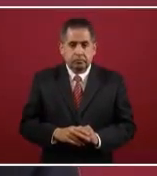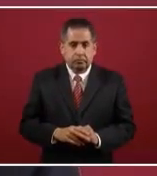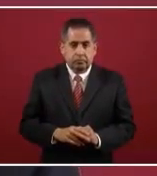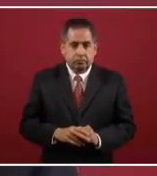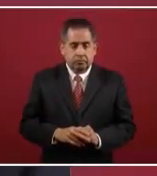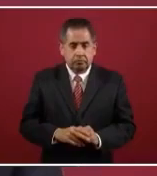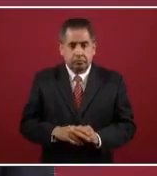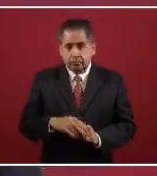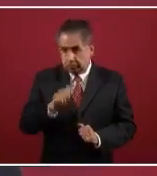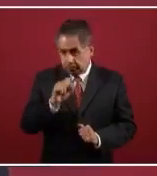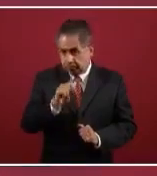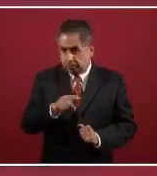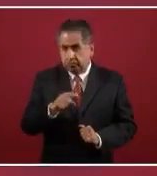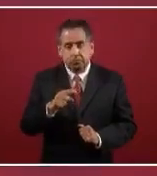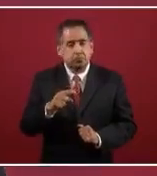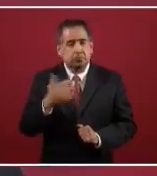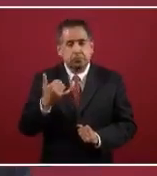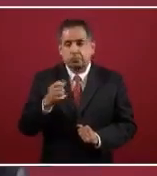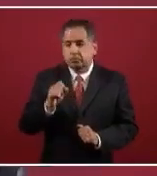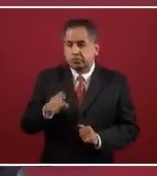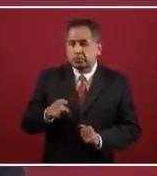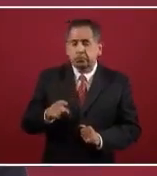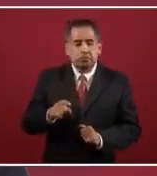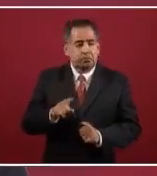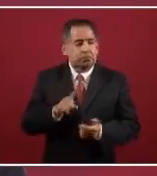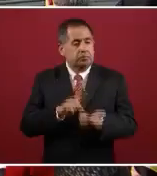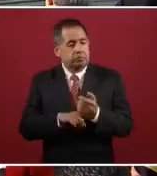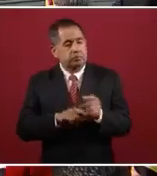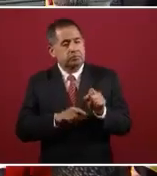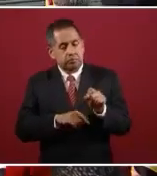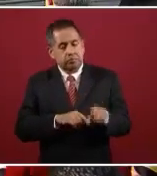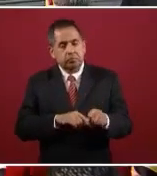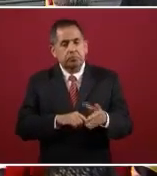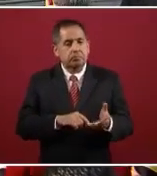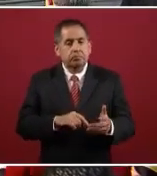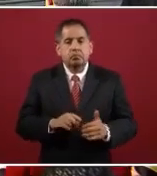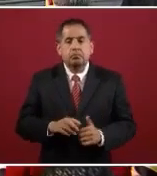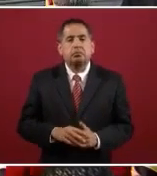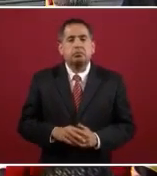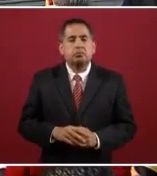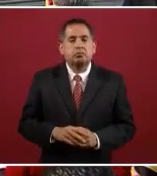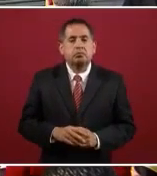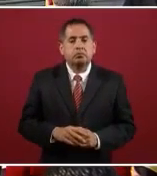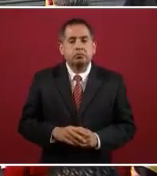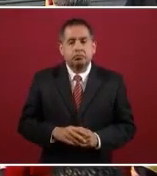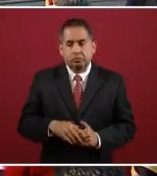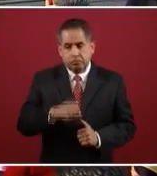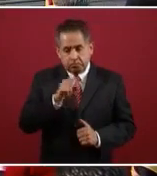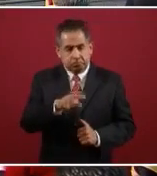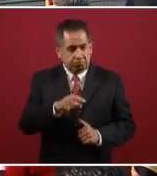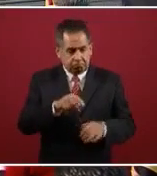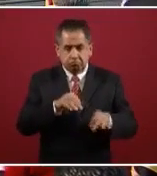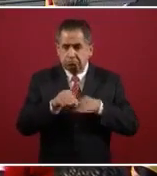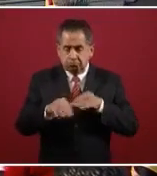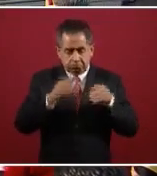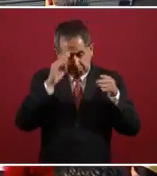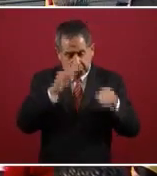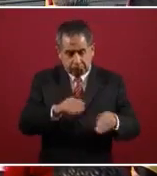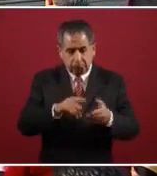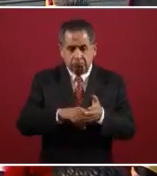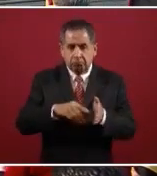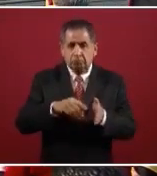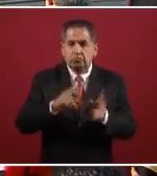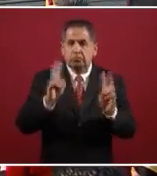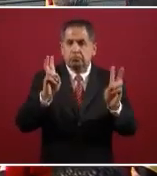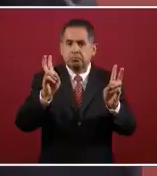Y también ahí se está trabajando en el Sembrando